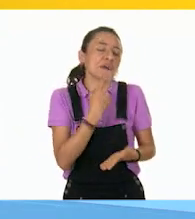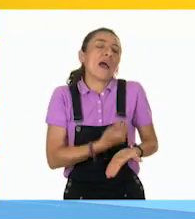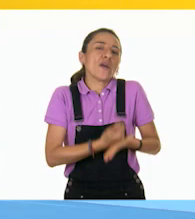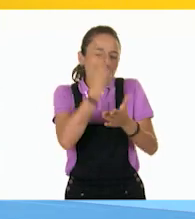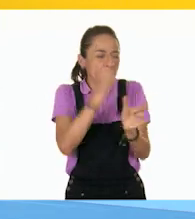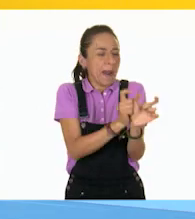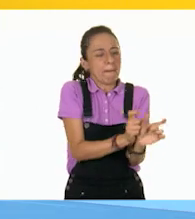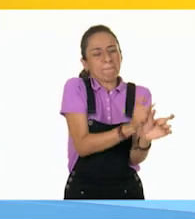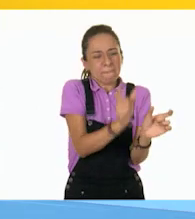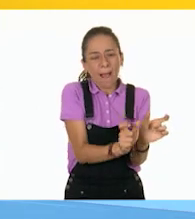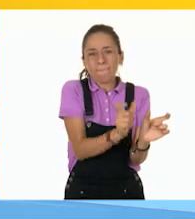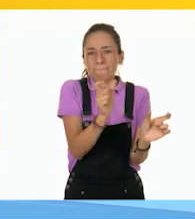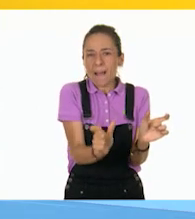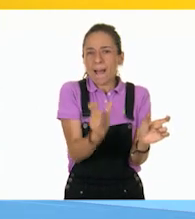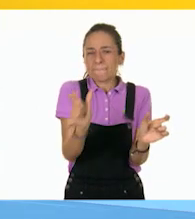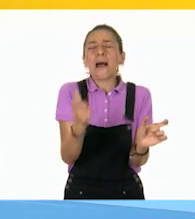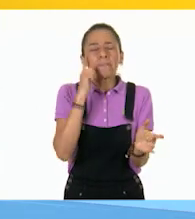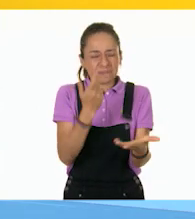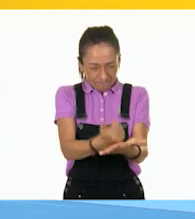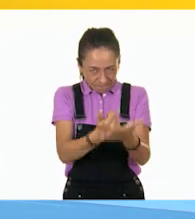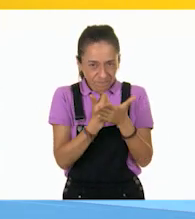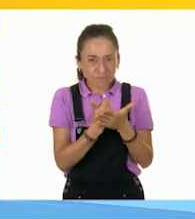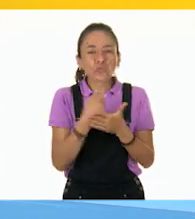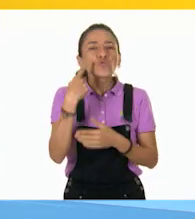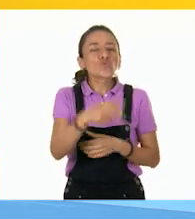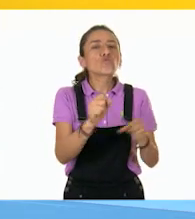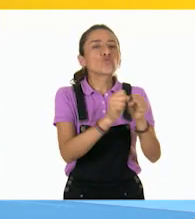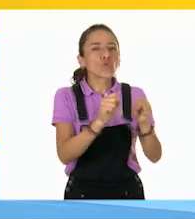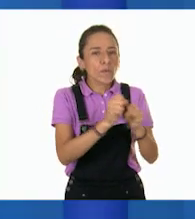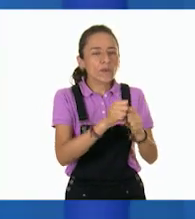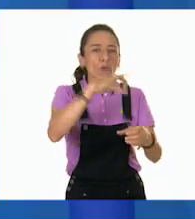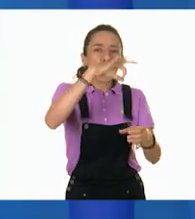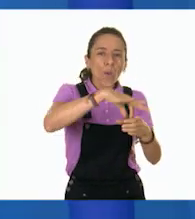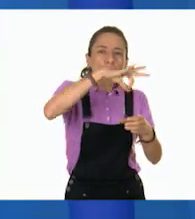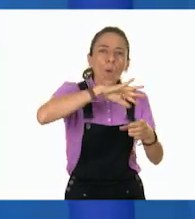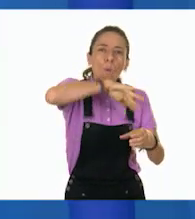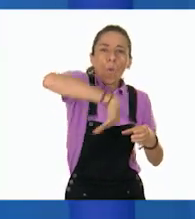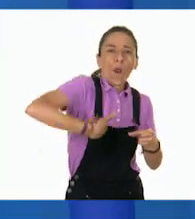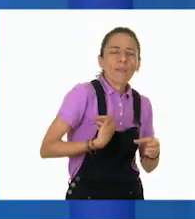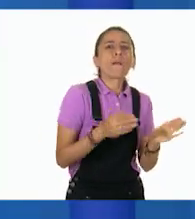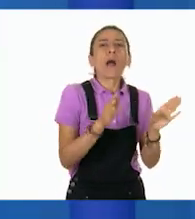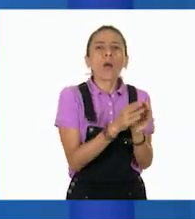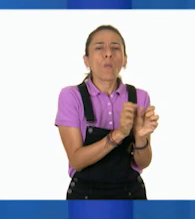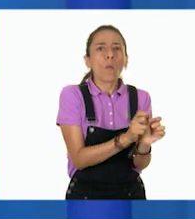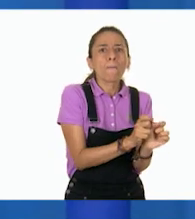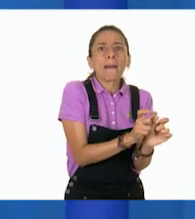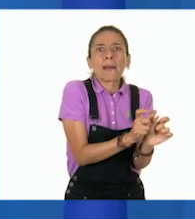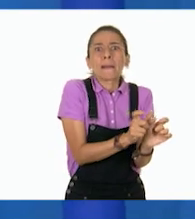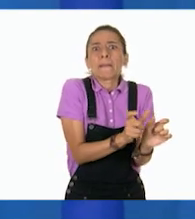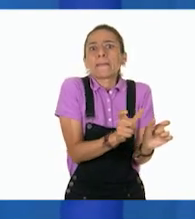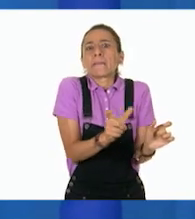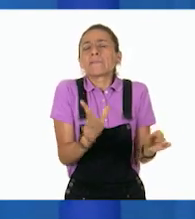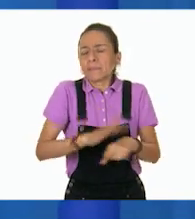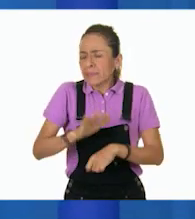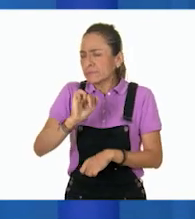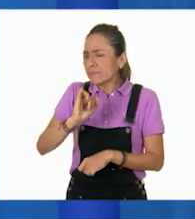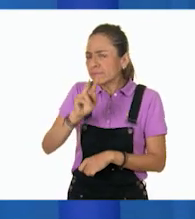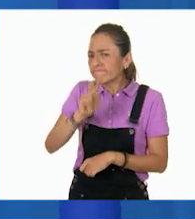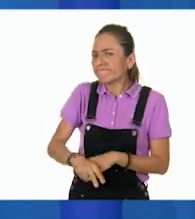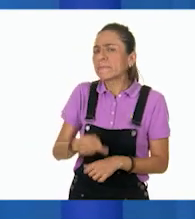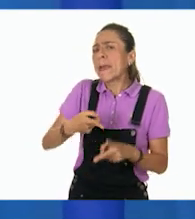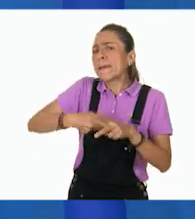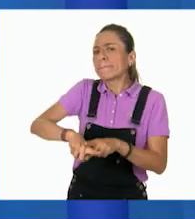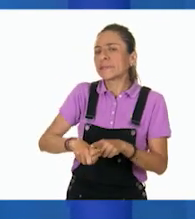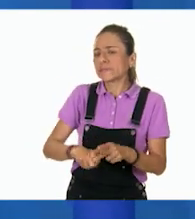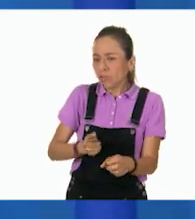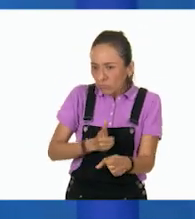cómo iba creciendo la cantidad de dinero que ahorraba tu sobrino? Claro, maestra. Comenzó con 50 centavos que se encontró tirados